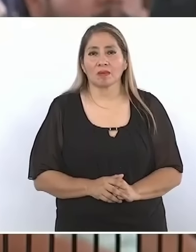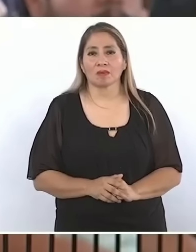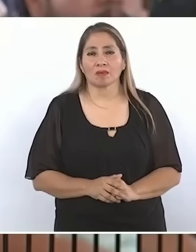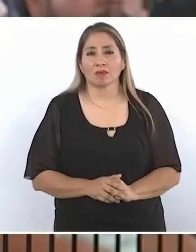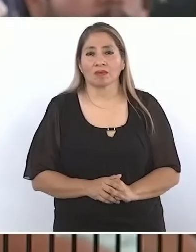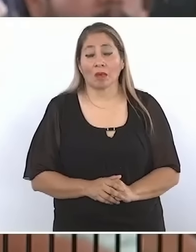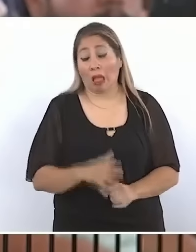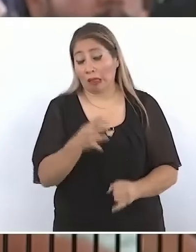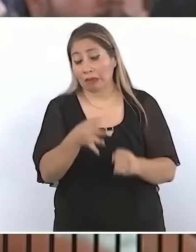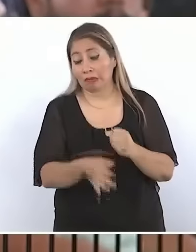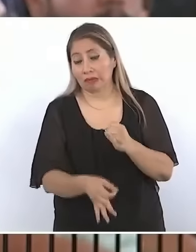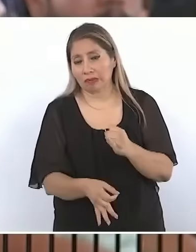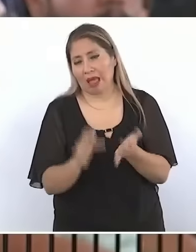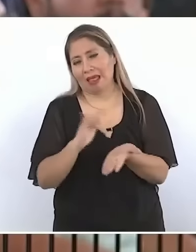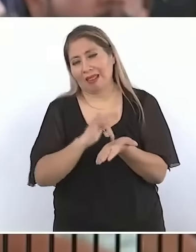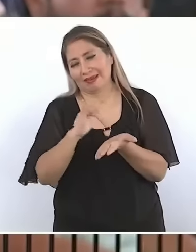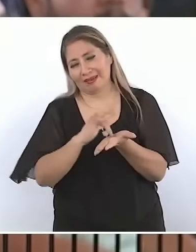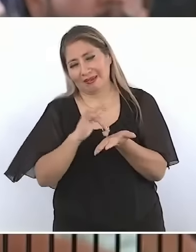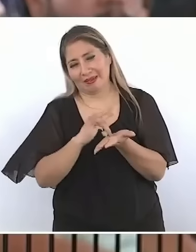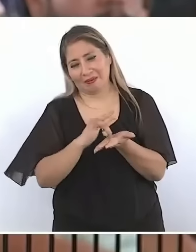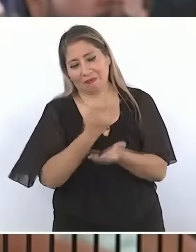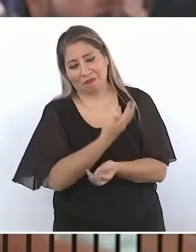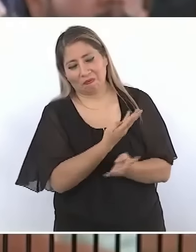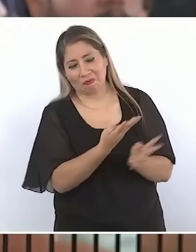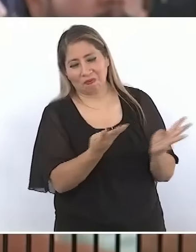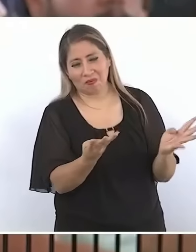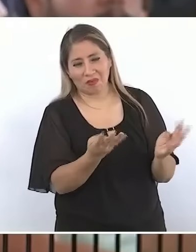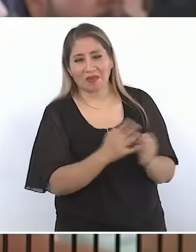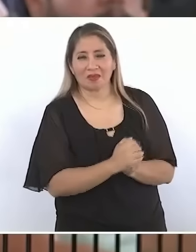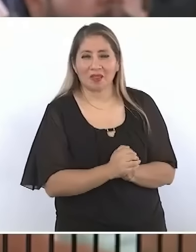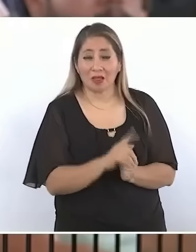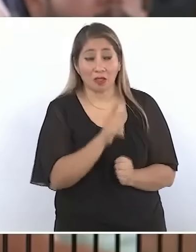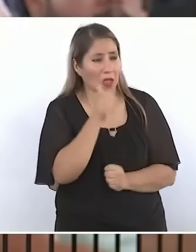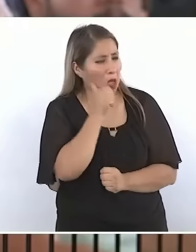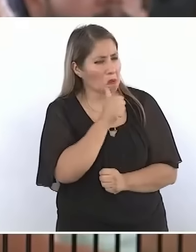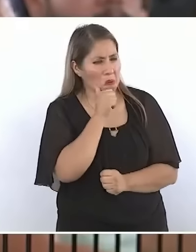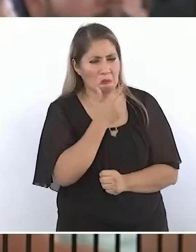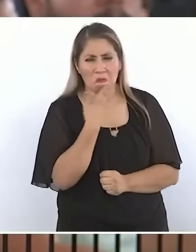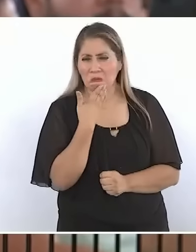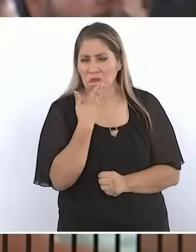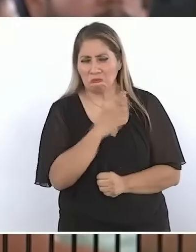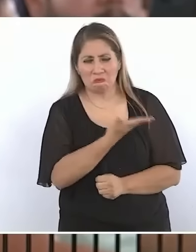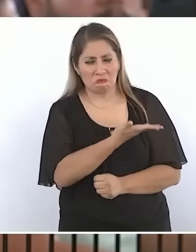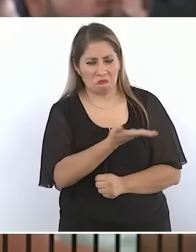Y finalmente, pues agradecerle por su visita y por su buena disposición.